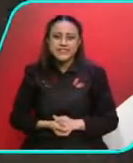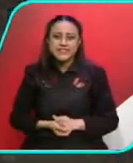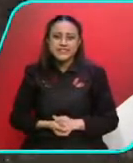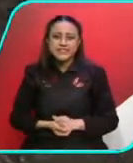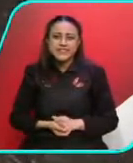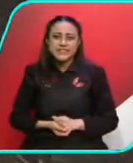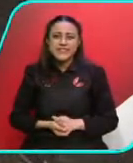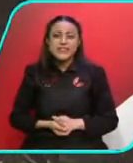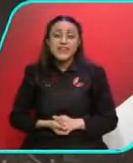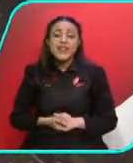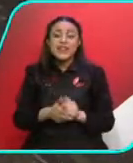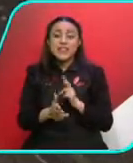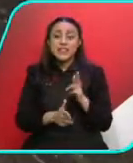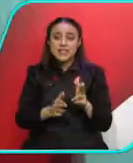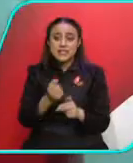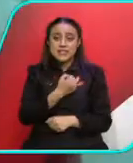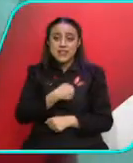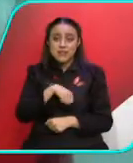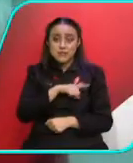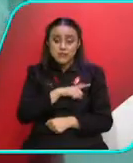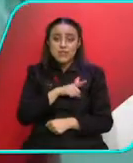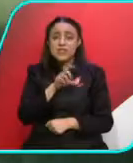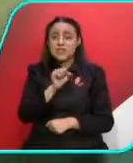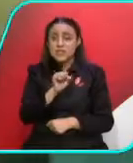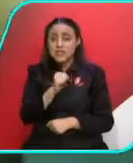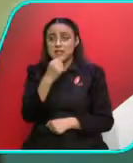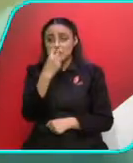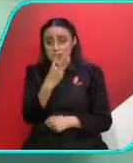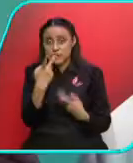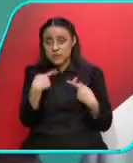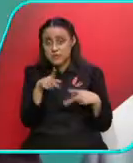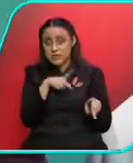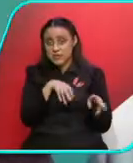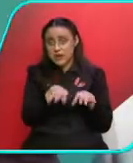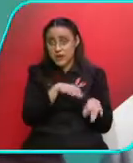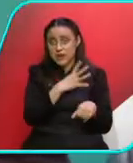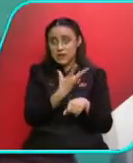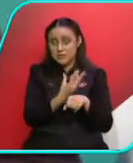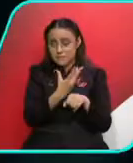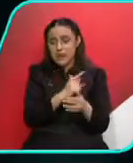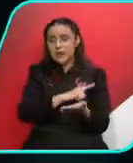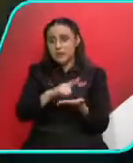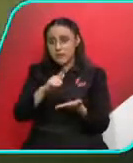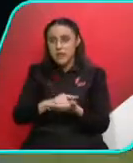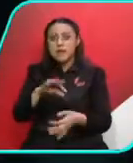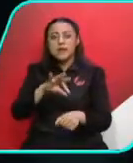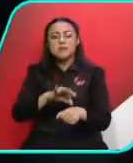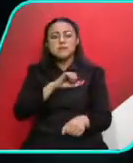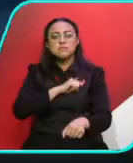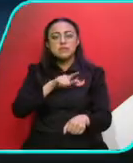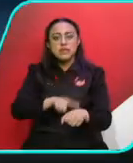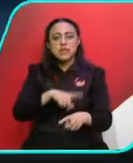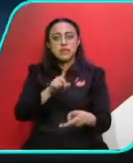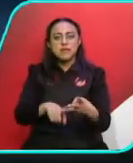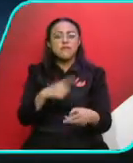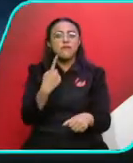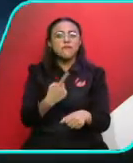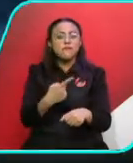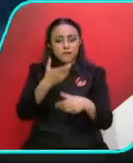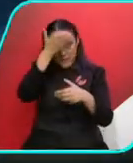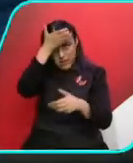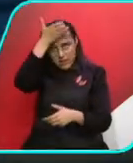En el tren de la salud trabajan 63 personas entre personal de mantenimiento, limpieza, médicos especialistas y enfermeras que